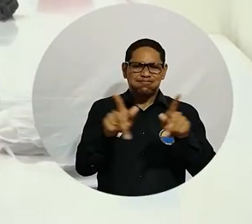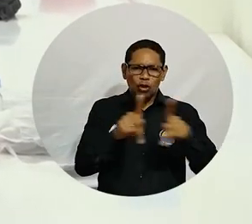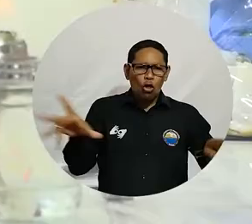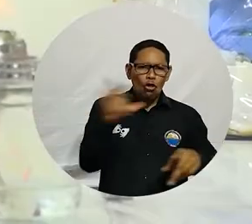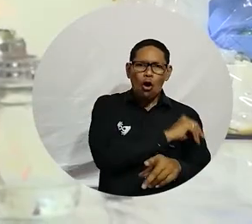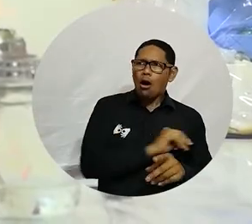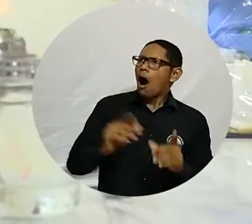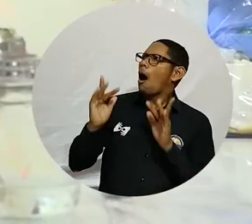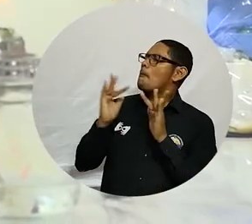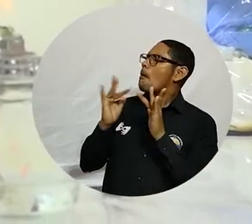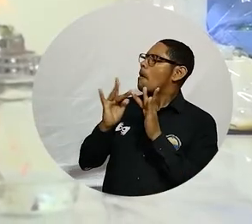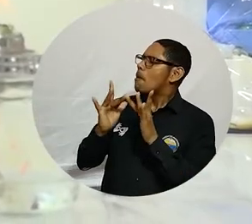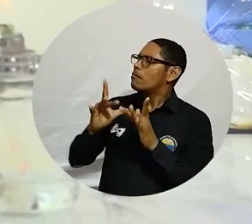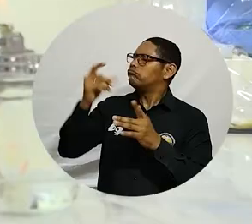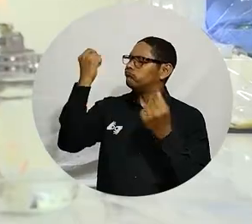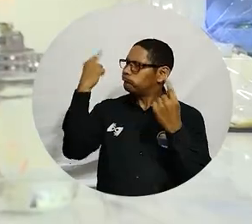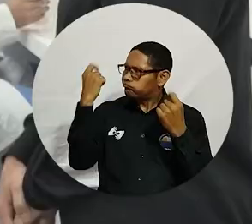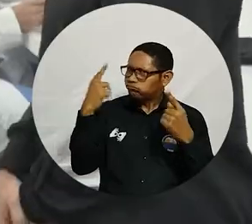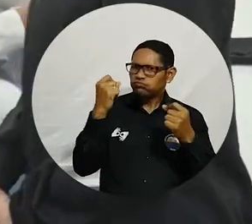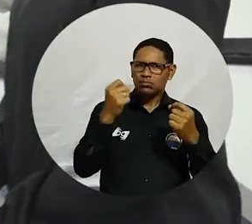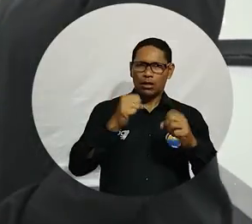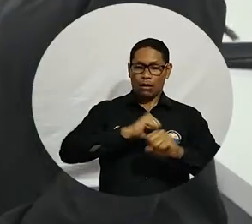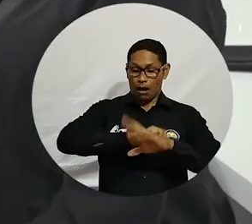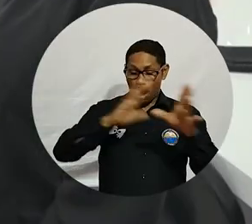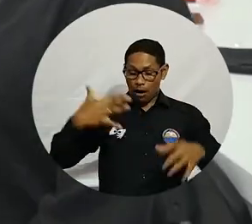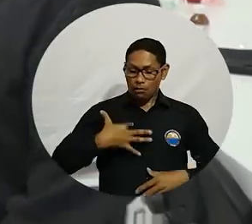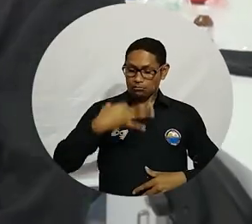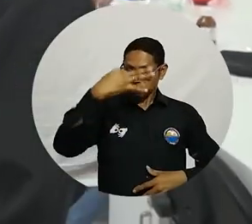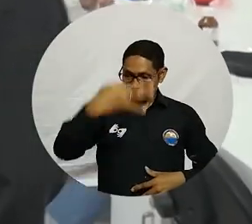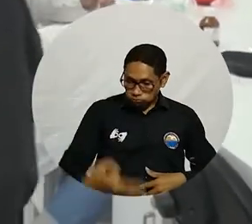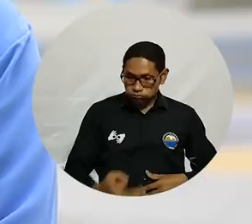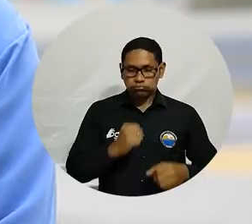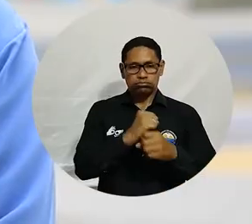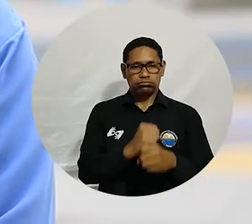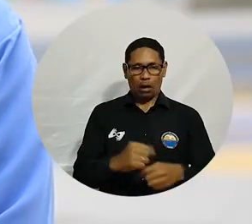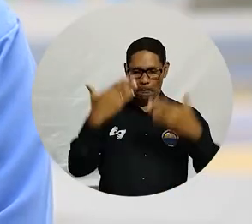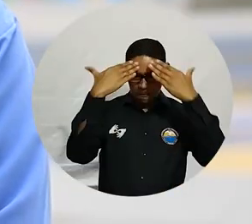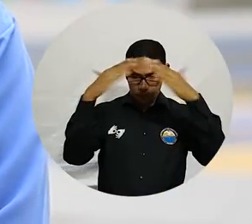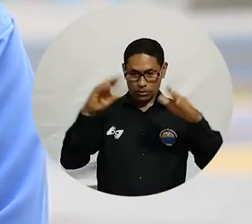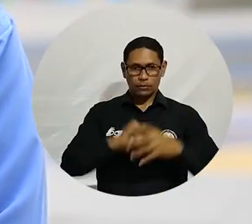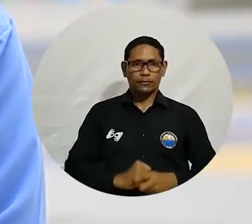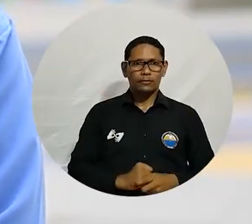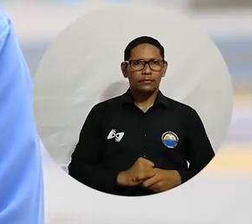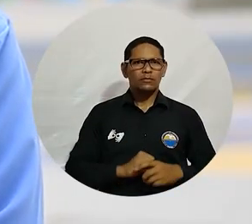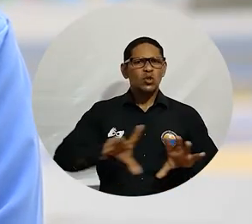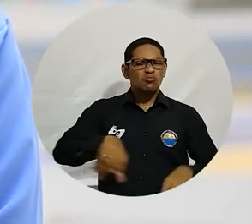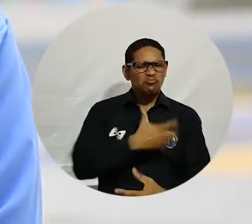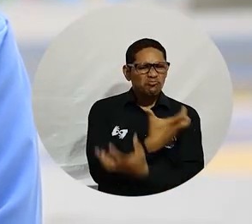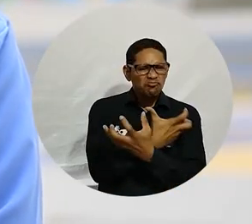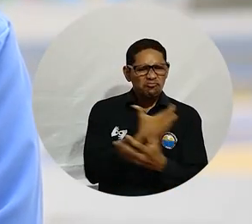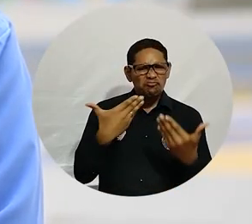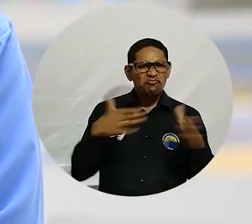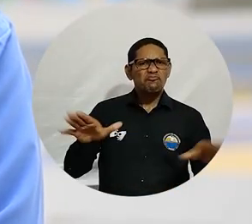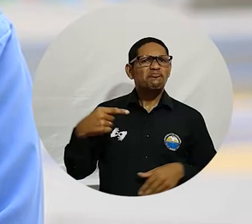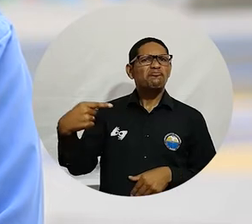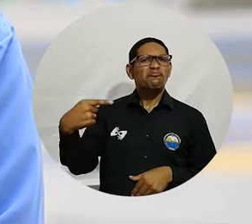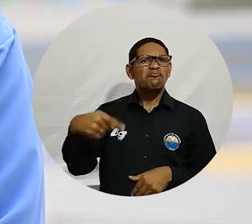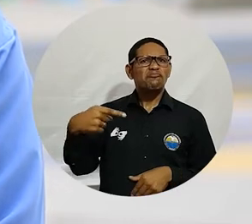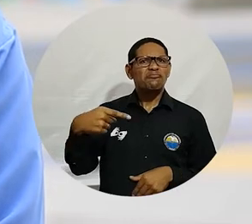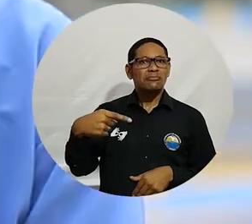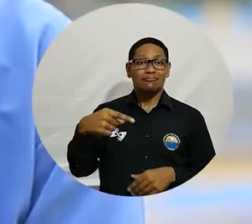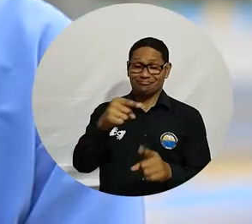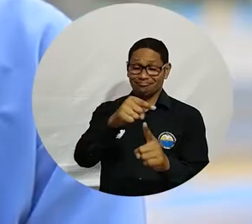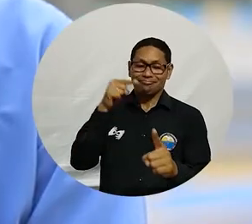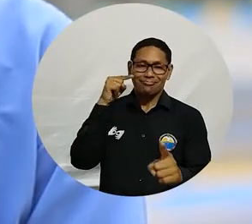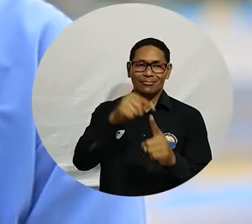más accesible, eficiente, democrática y transparente. Ciencia Abierta es un propósito de la Universidad de